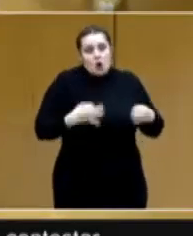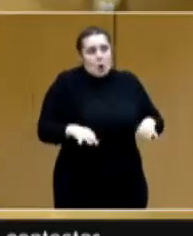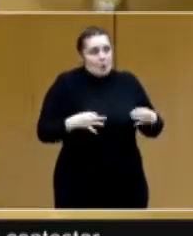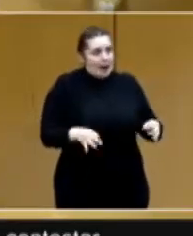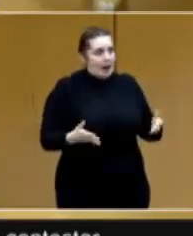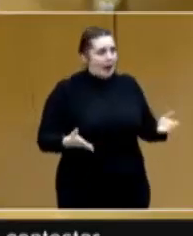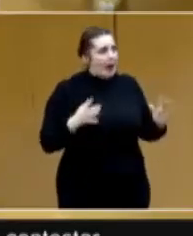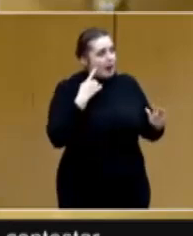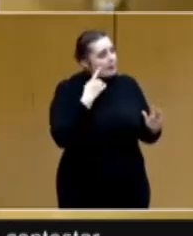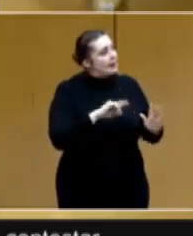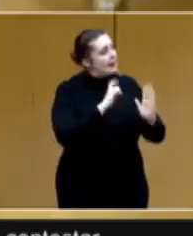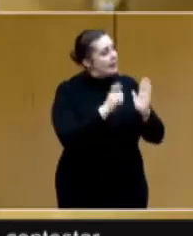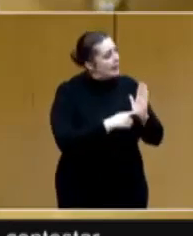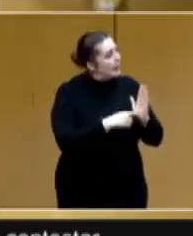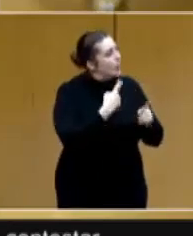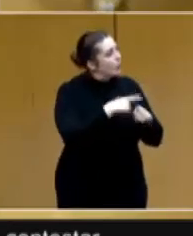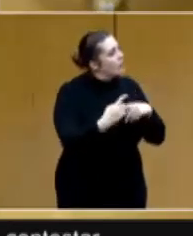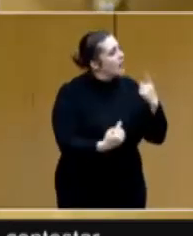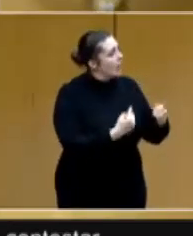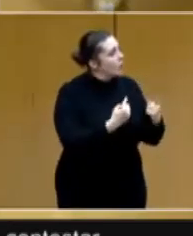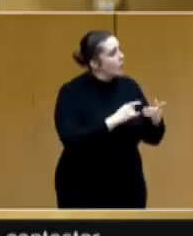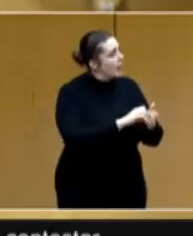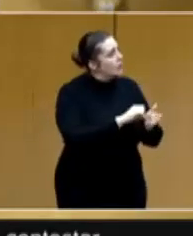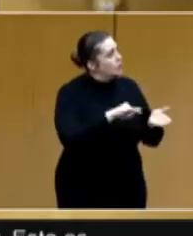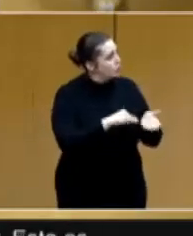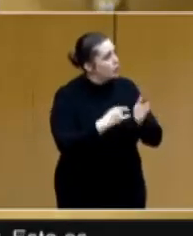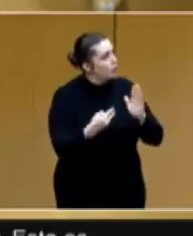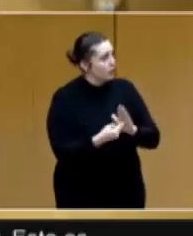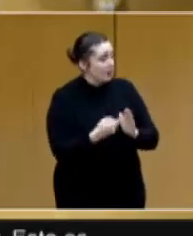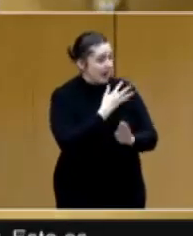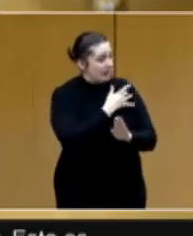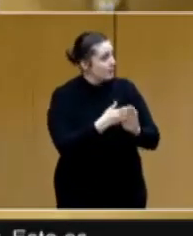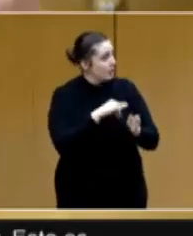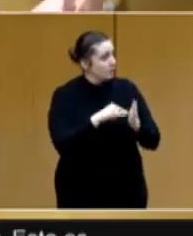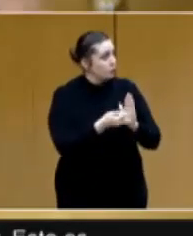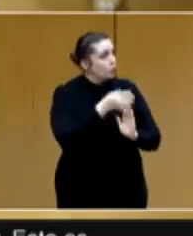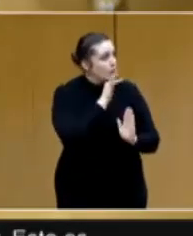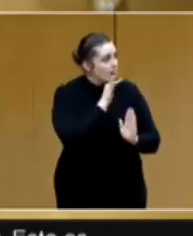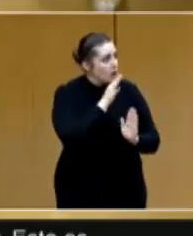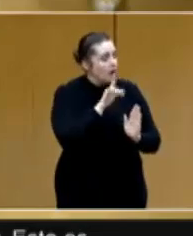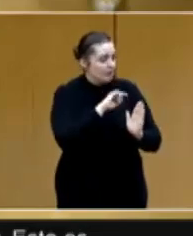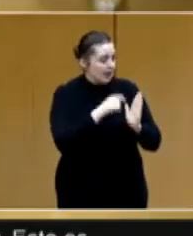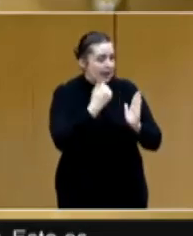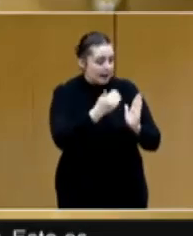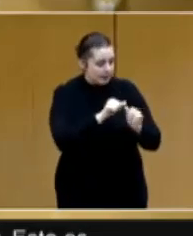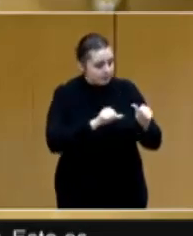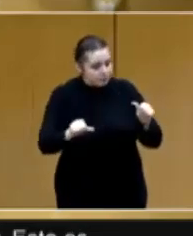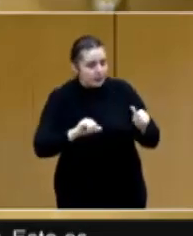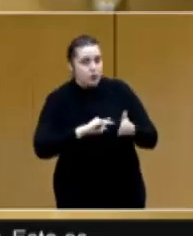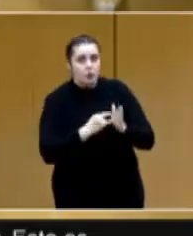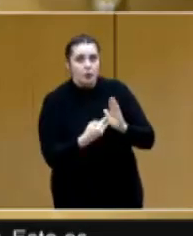la ley nos ha resuelto algunas cosas que hasta qué punto no estaban resueltas que organizamos auspiciado por el